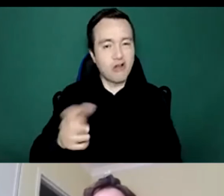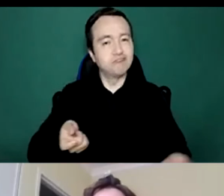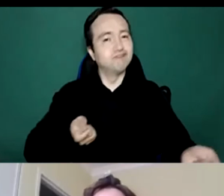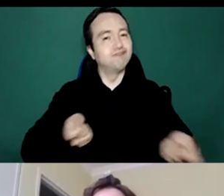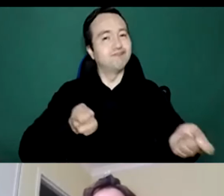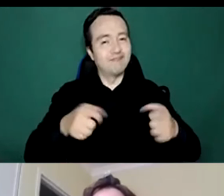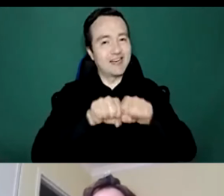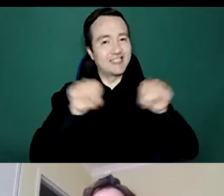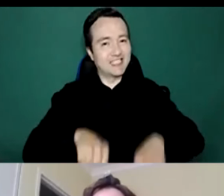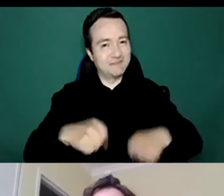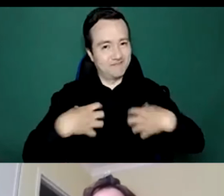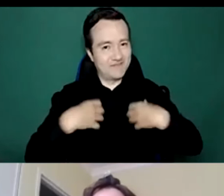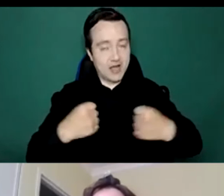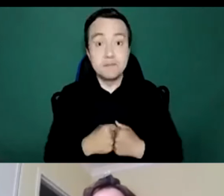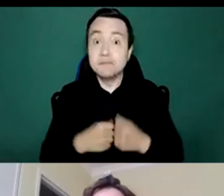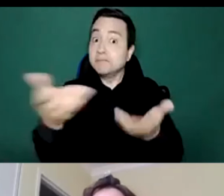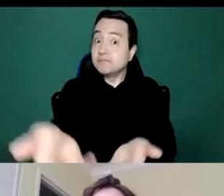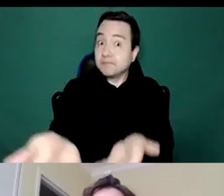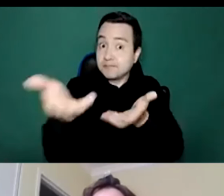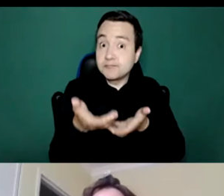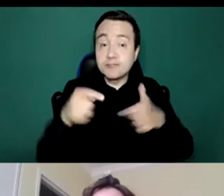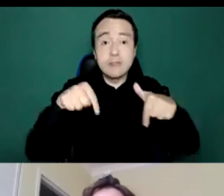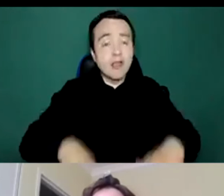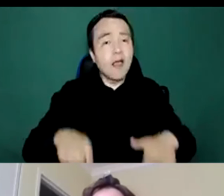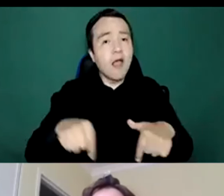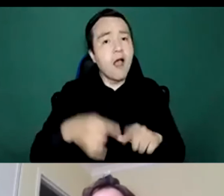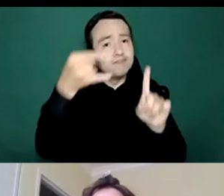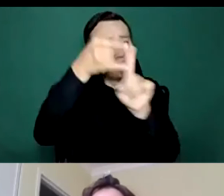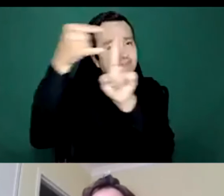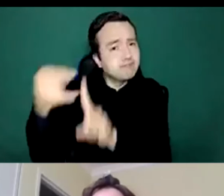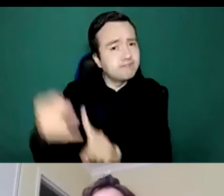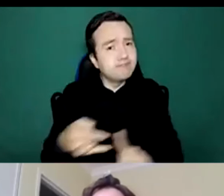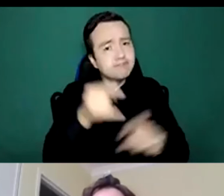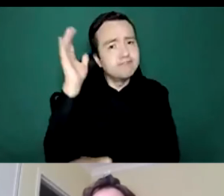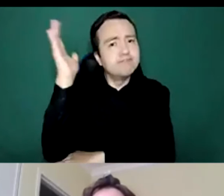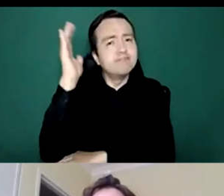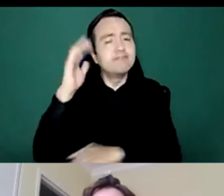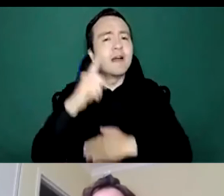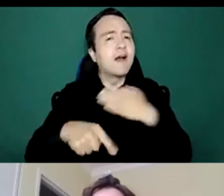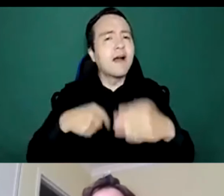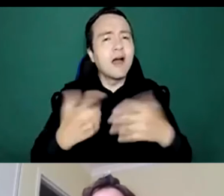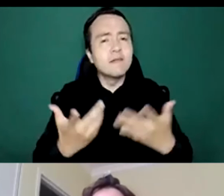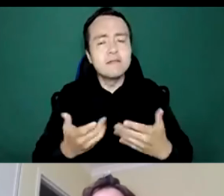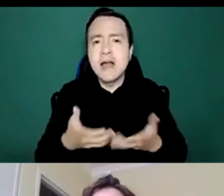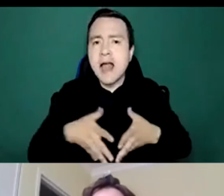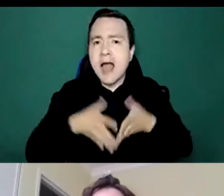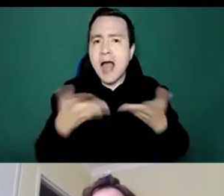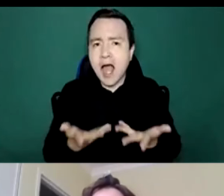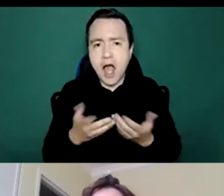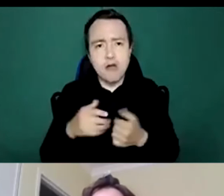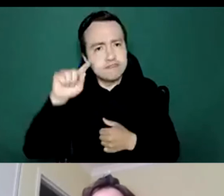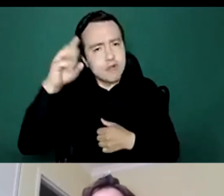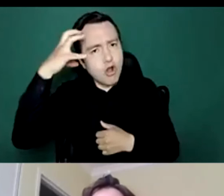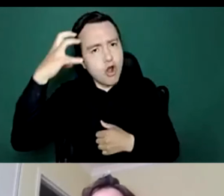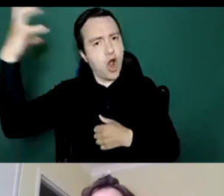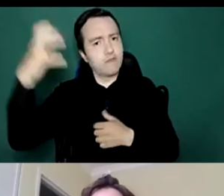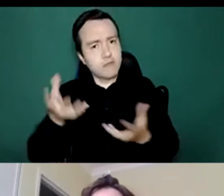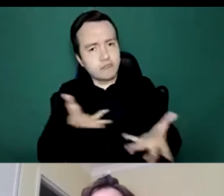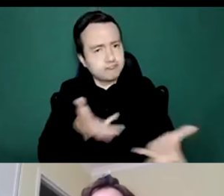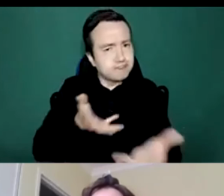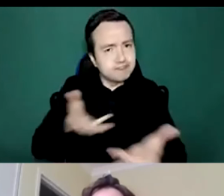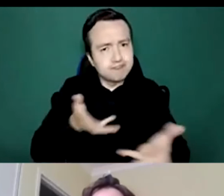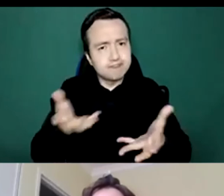esta serie de webinarios sobre las funciones esenciales de salud pública. Vamos a tener una gran